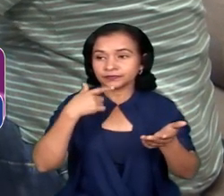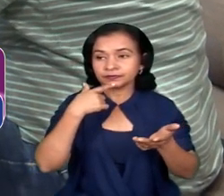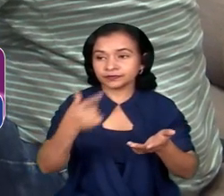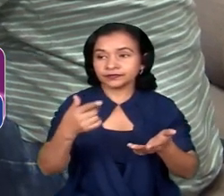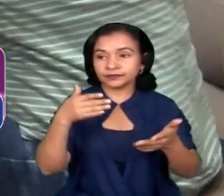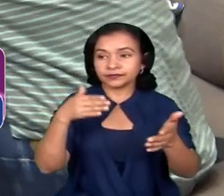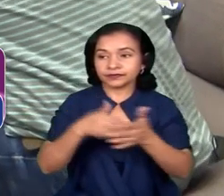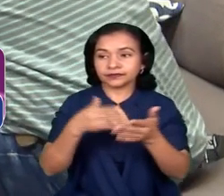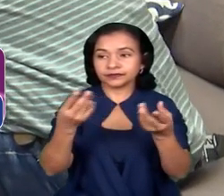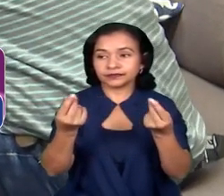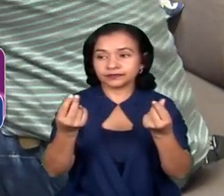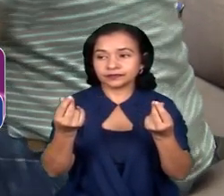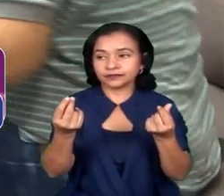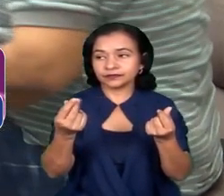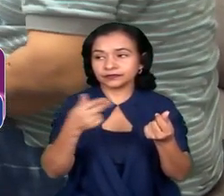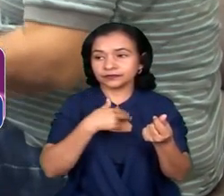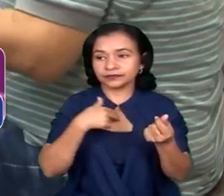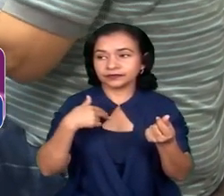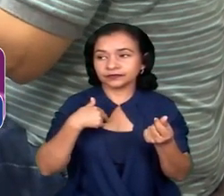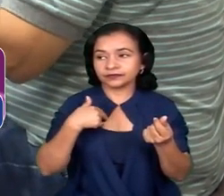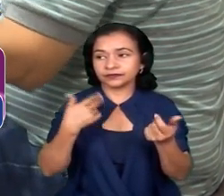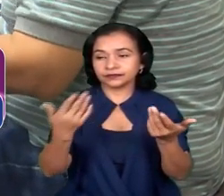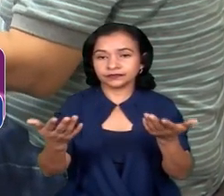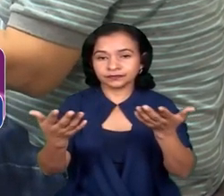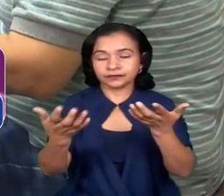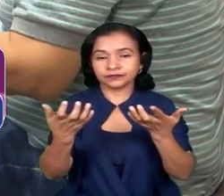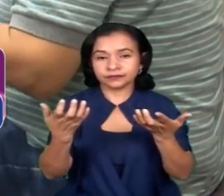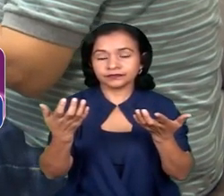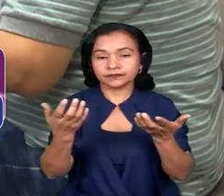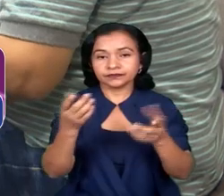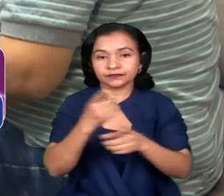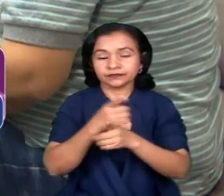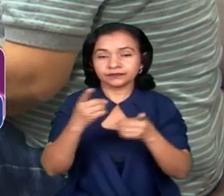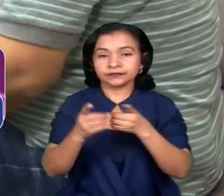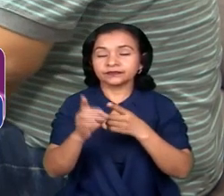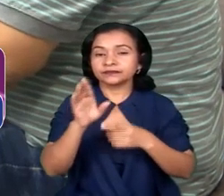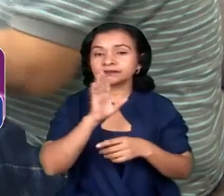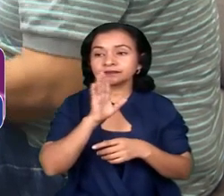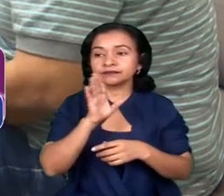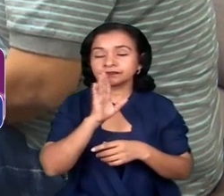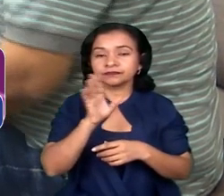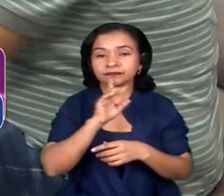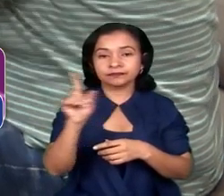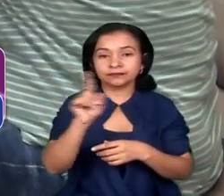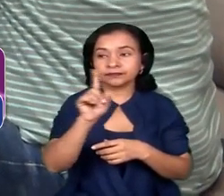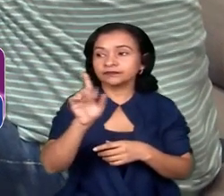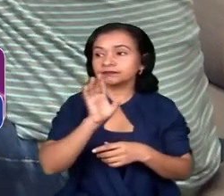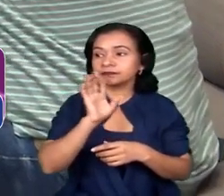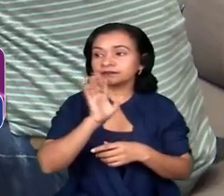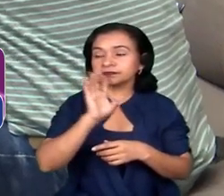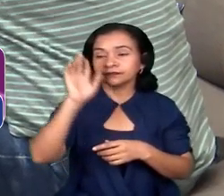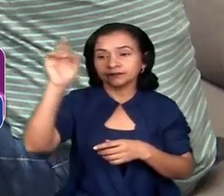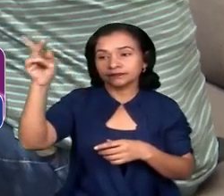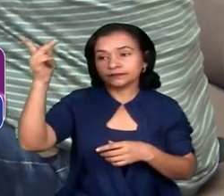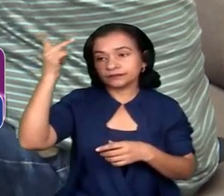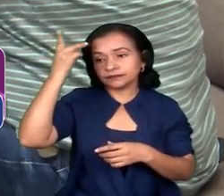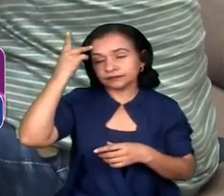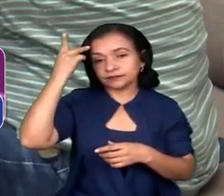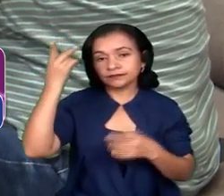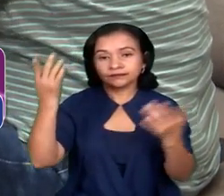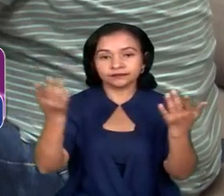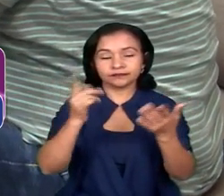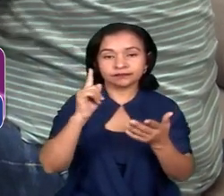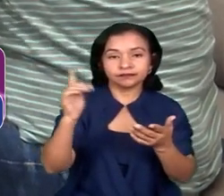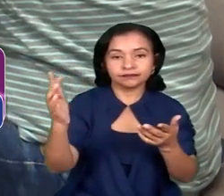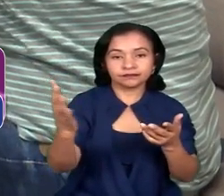paró la economía, hombre, yo voy a hacer esto. Eso es lo que creo que tenemos que hablar. No hablar de política, hablar del bienestar de todos